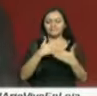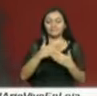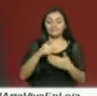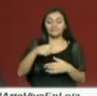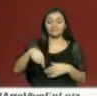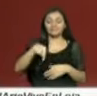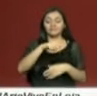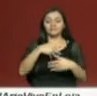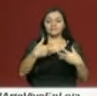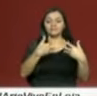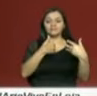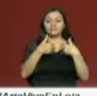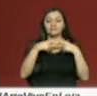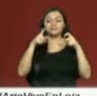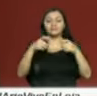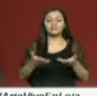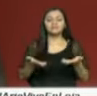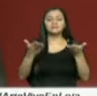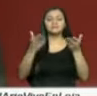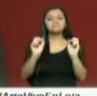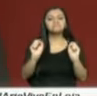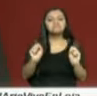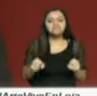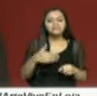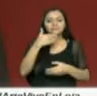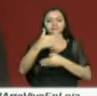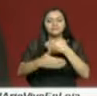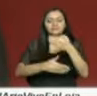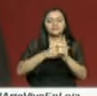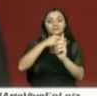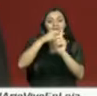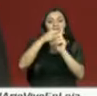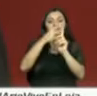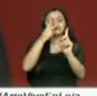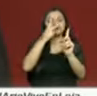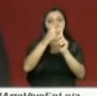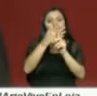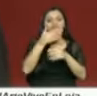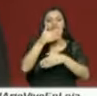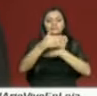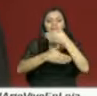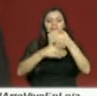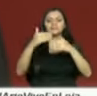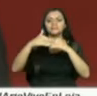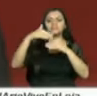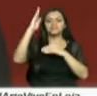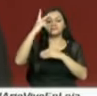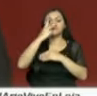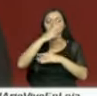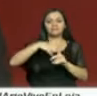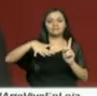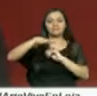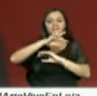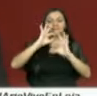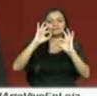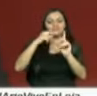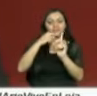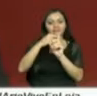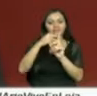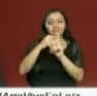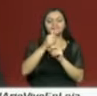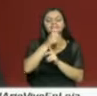todas las artes nos conceden la posibilidad de contemplar al prójimo con mayor indulgencia, con